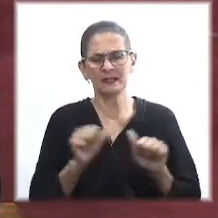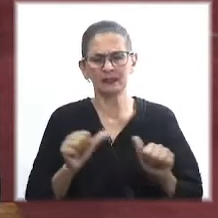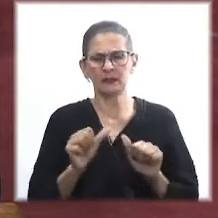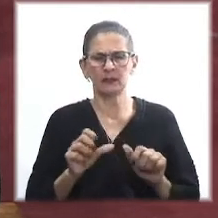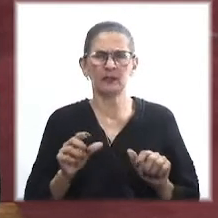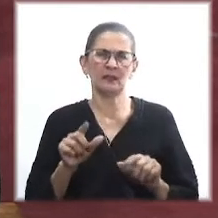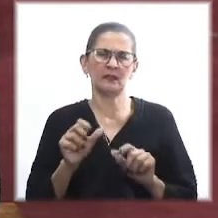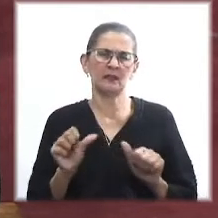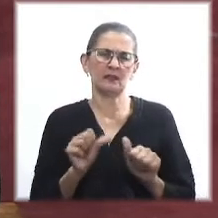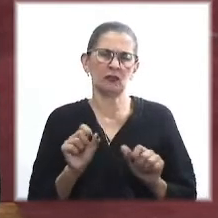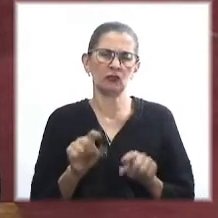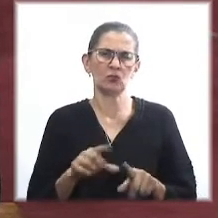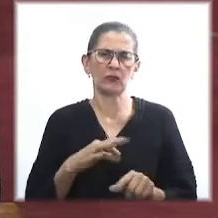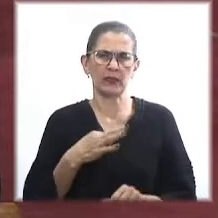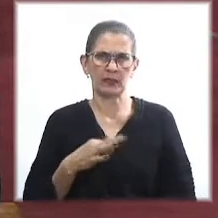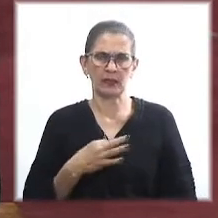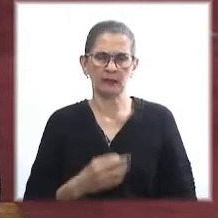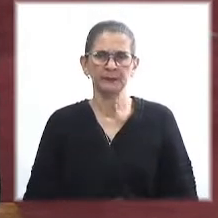su vida.